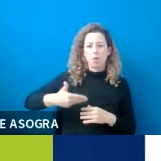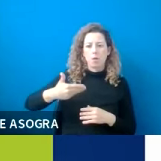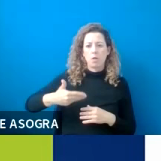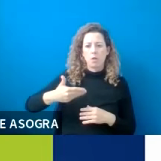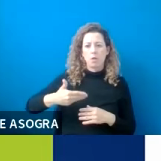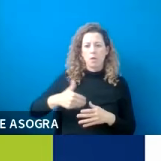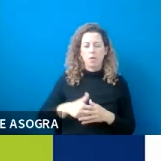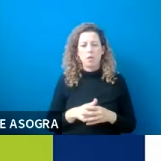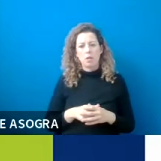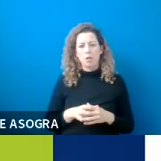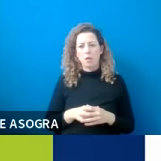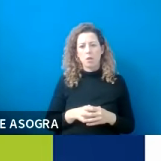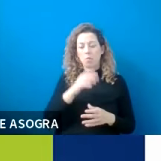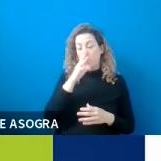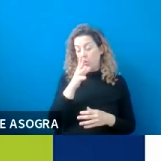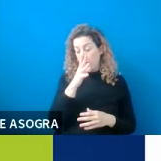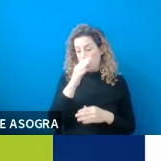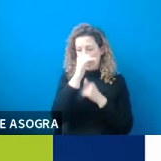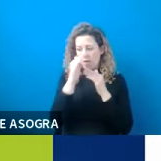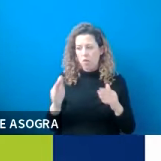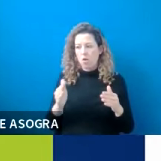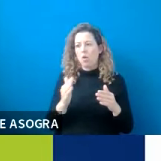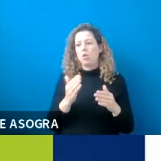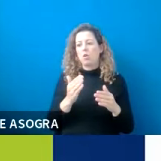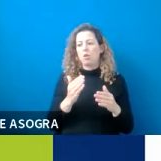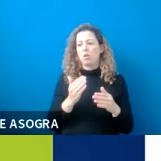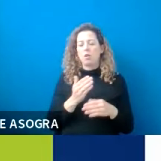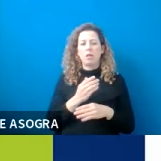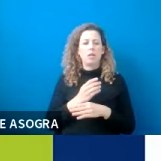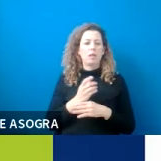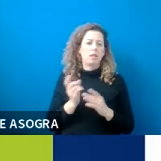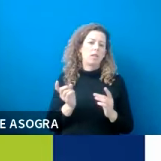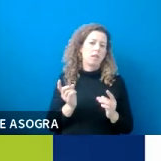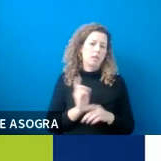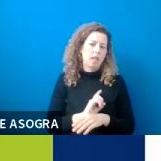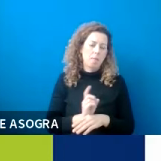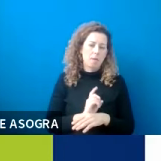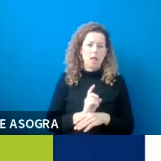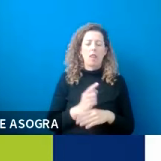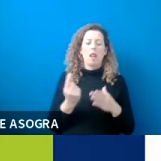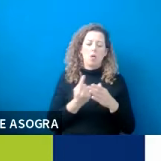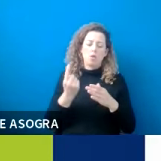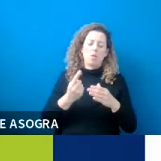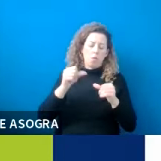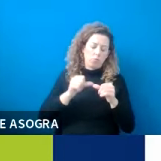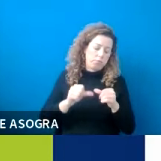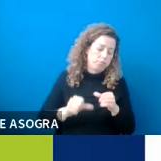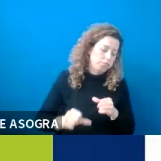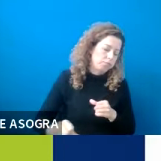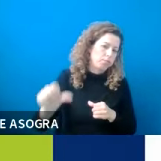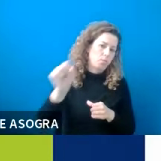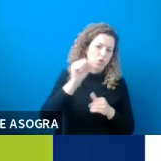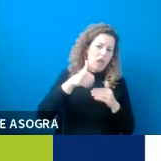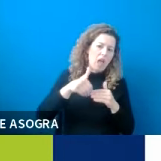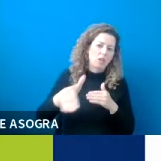muchas veces también en atención temprana, puesto que en el autismo tenemos una carrera de fondo de toda la vida, es que las